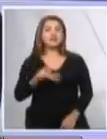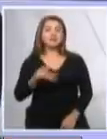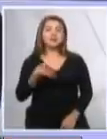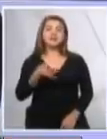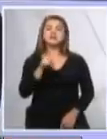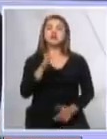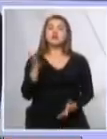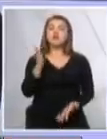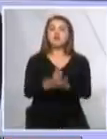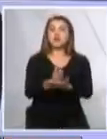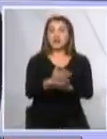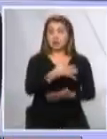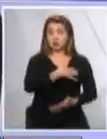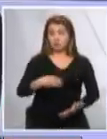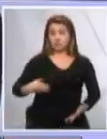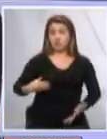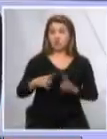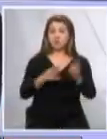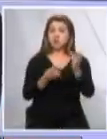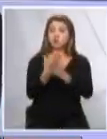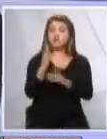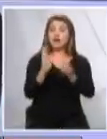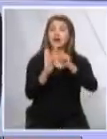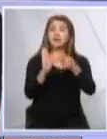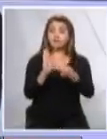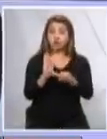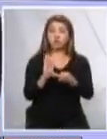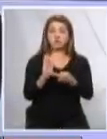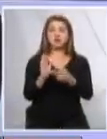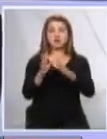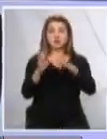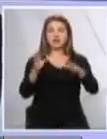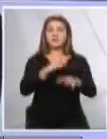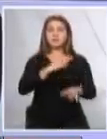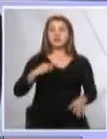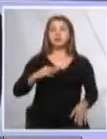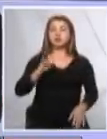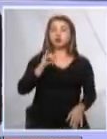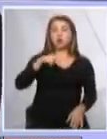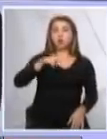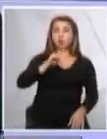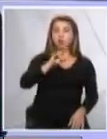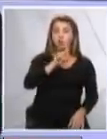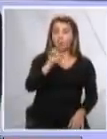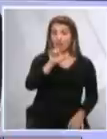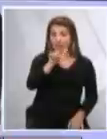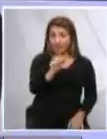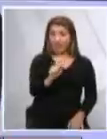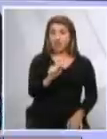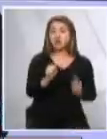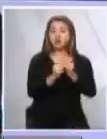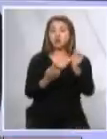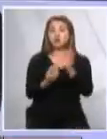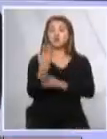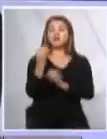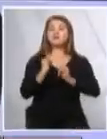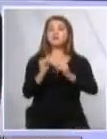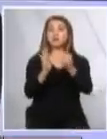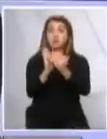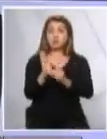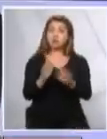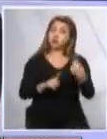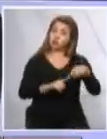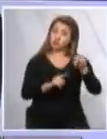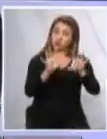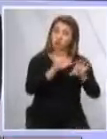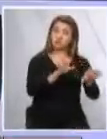va a obligar al gobierno a hacer una reforma de gran tamaño. El ministro Undurraga, no cabe ninguna duda de que ya con los nuevos antecedentes de los otros